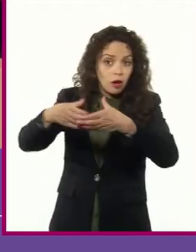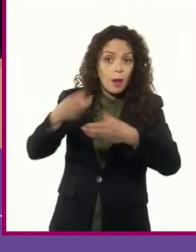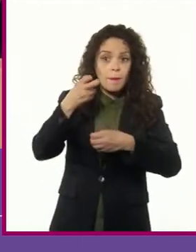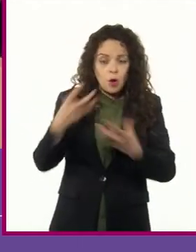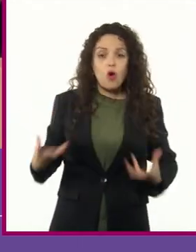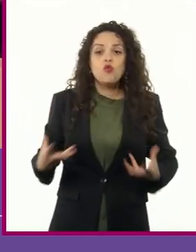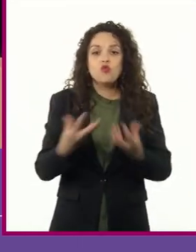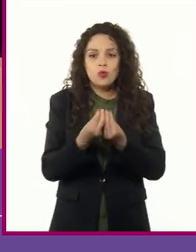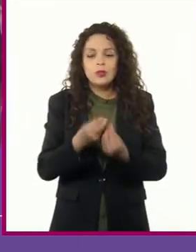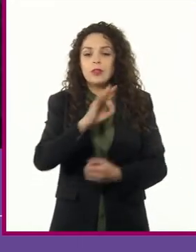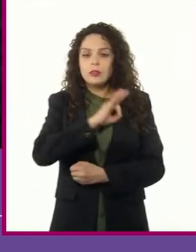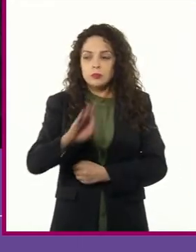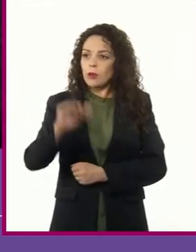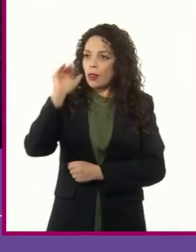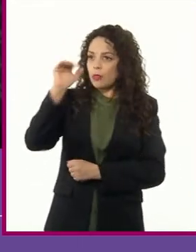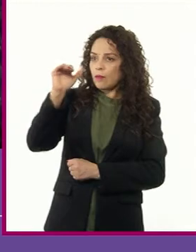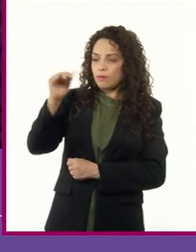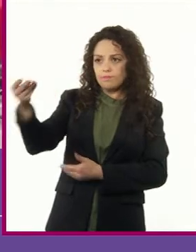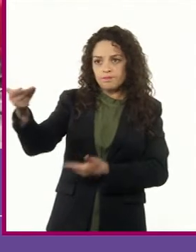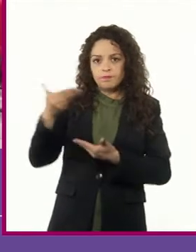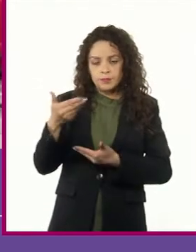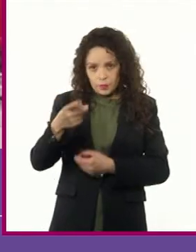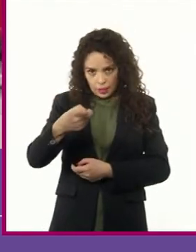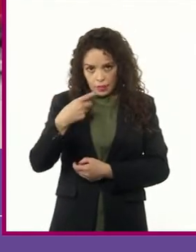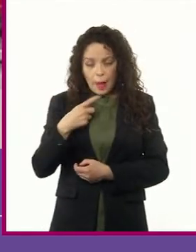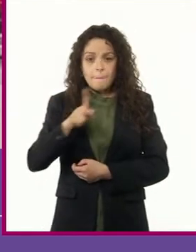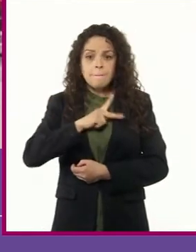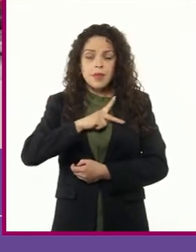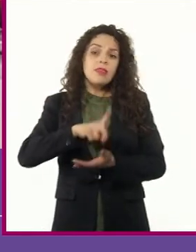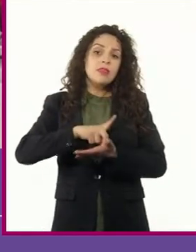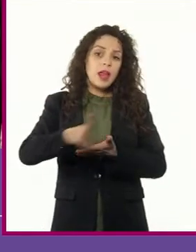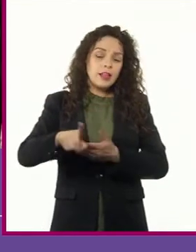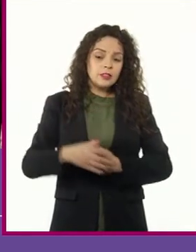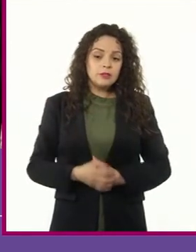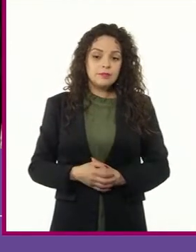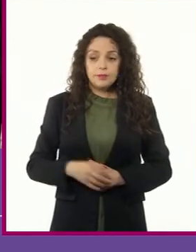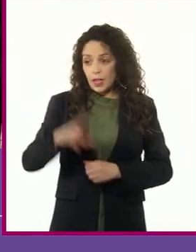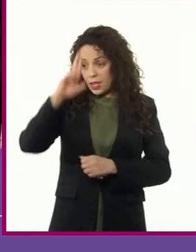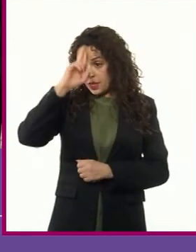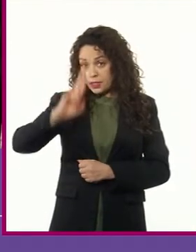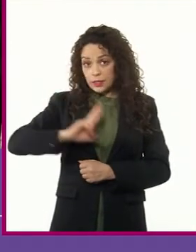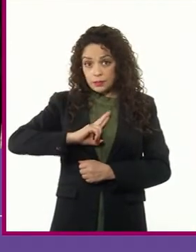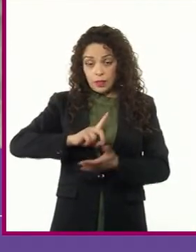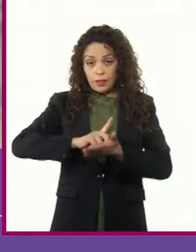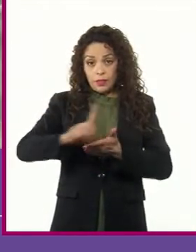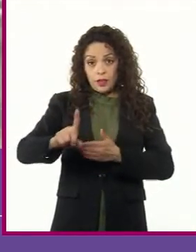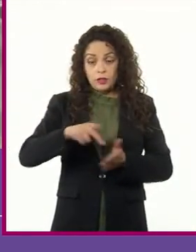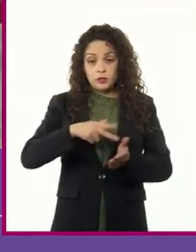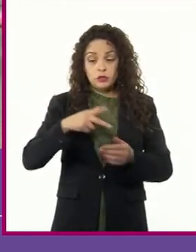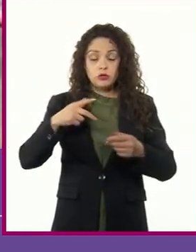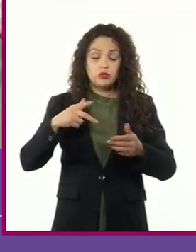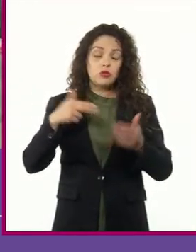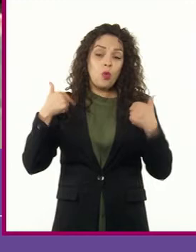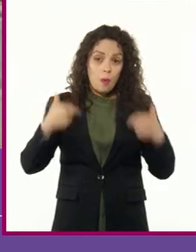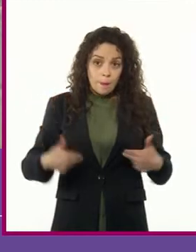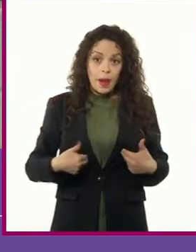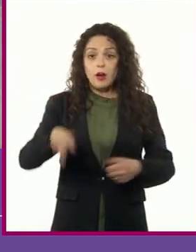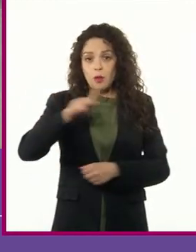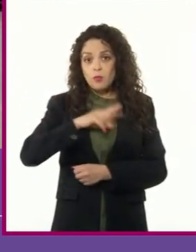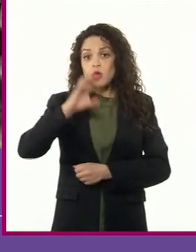para demandar el cumplimiento de los derechos. Exigir el respeto por los derechos humanos de otros es pedir respeto por